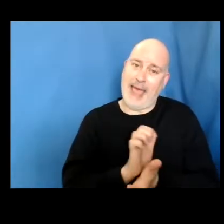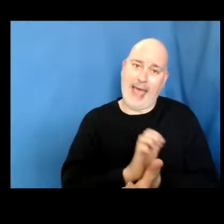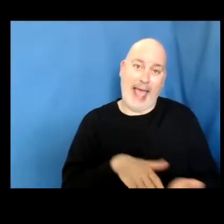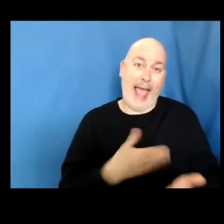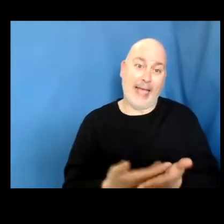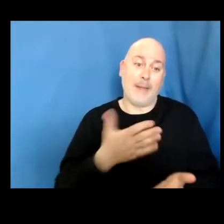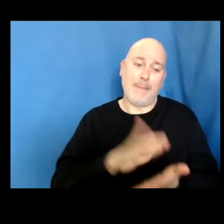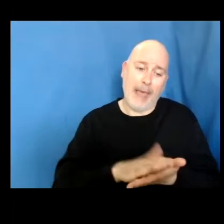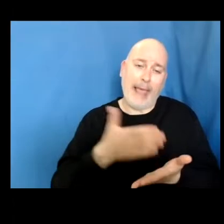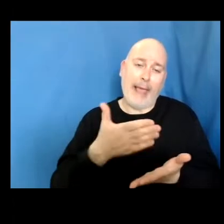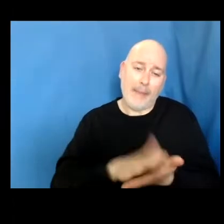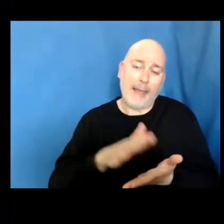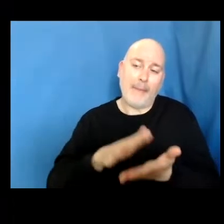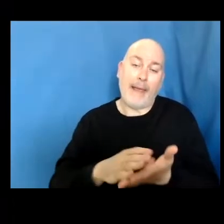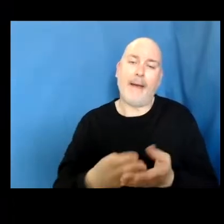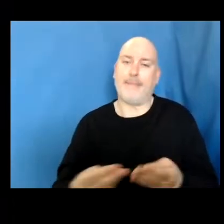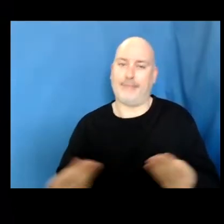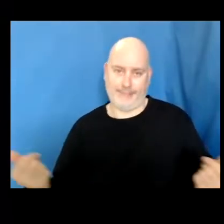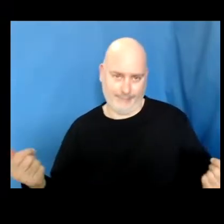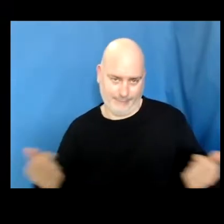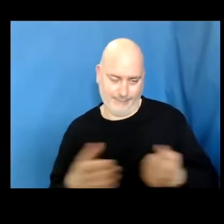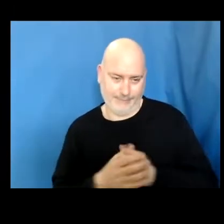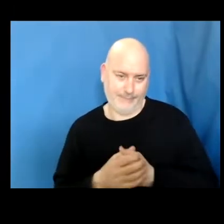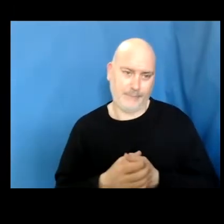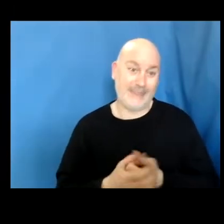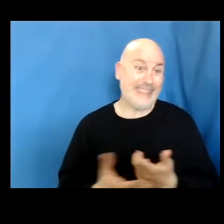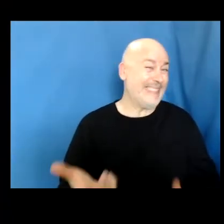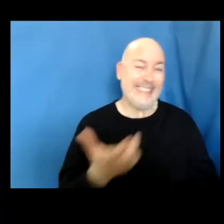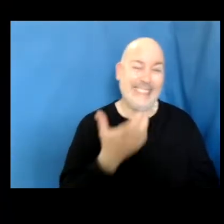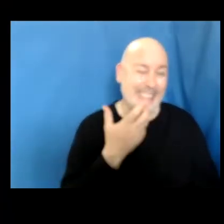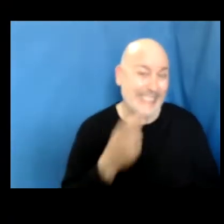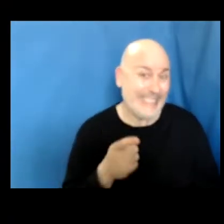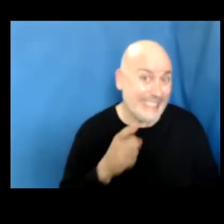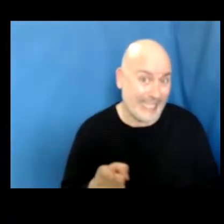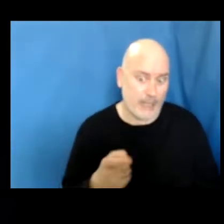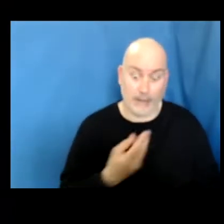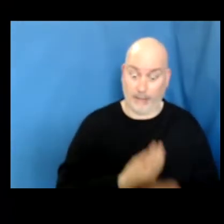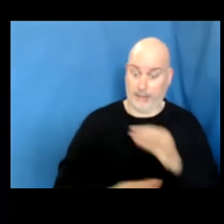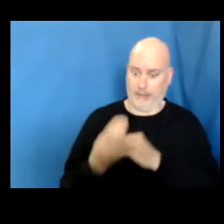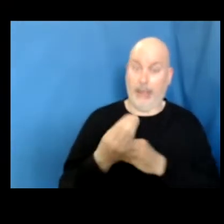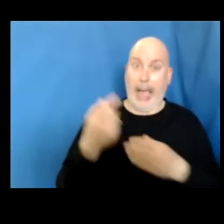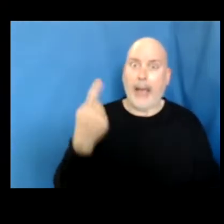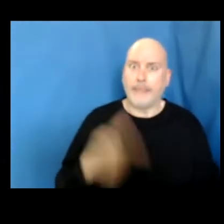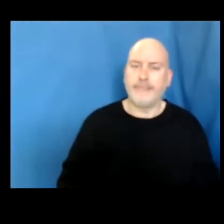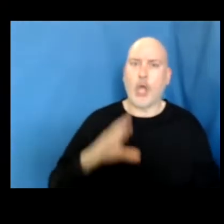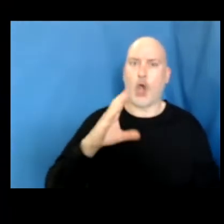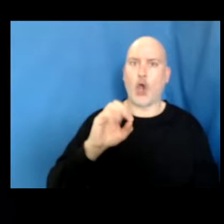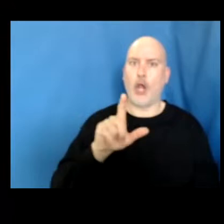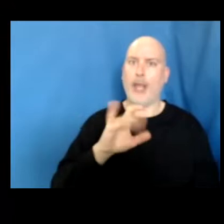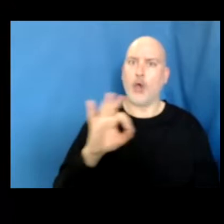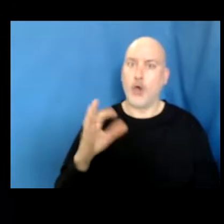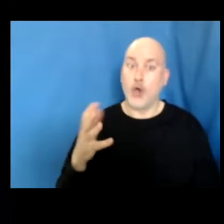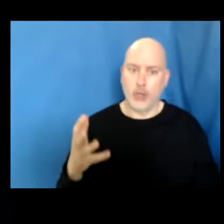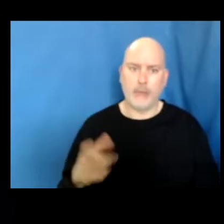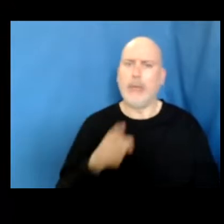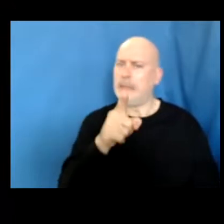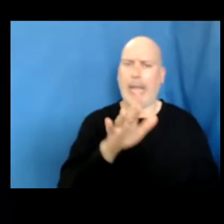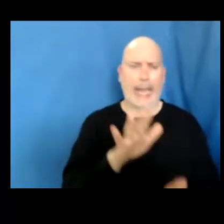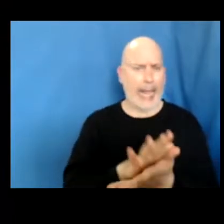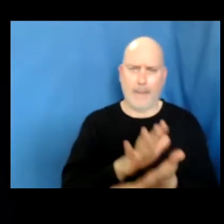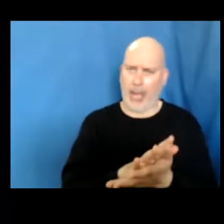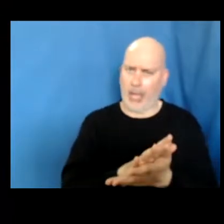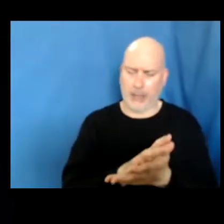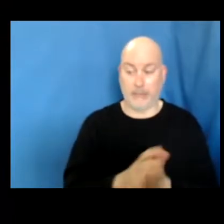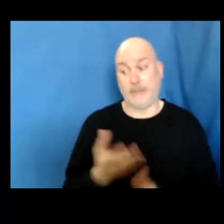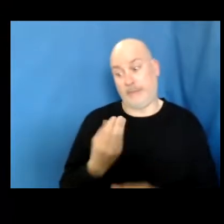meses. ¿Qué tenemos que hacer si un niño tiene un cólico del lactante? Mantener la calma, tanto del